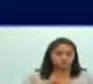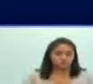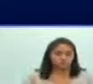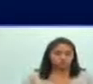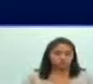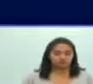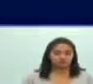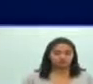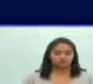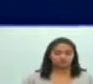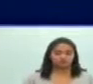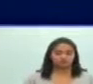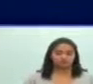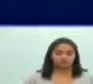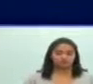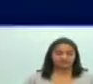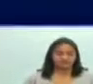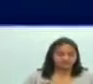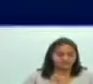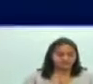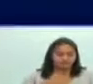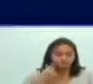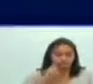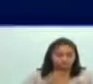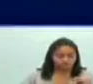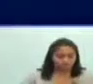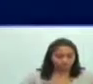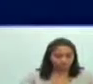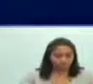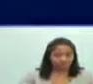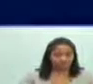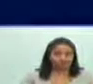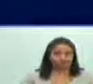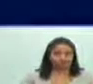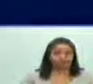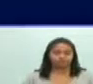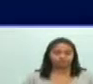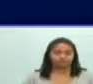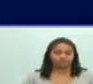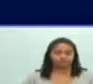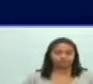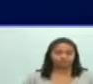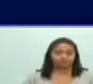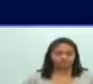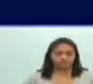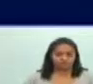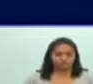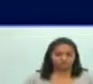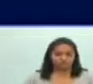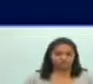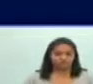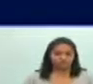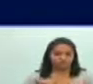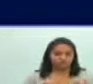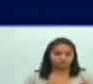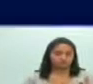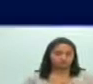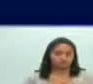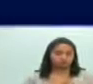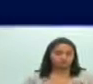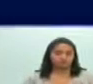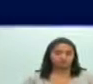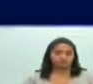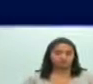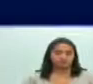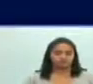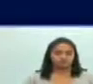buen análisis. Entonces, ya estamos en condiciones de arribar al estudio independiente. A partir de un